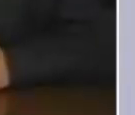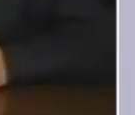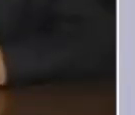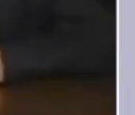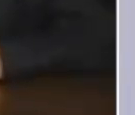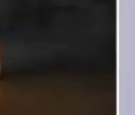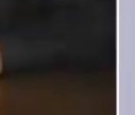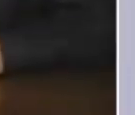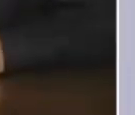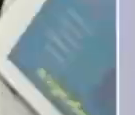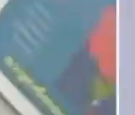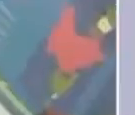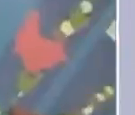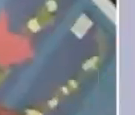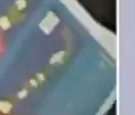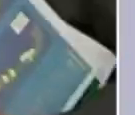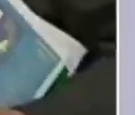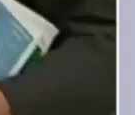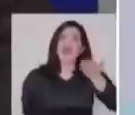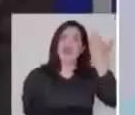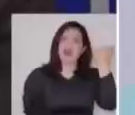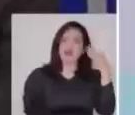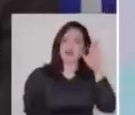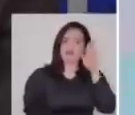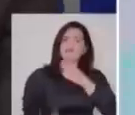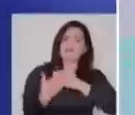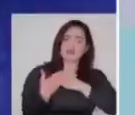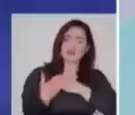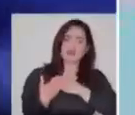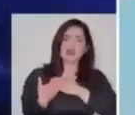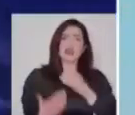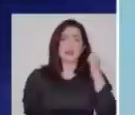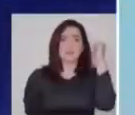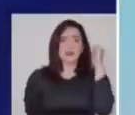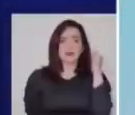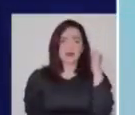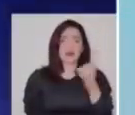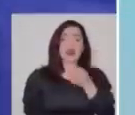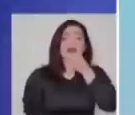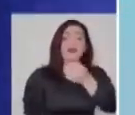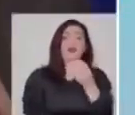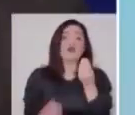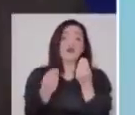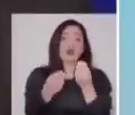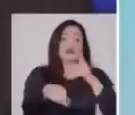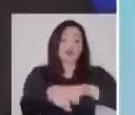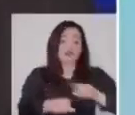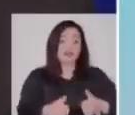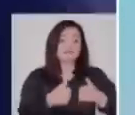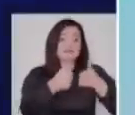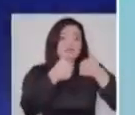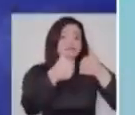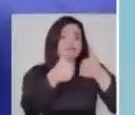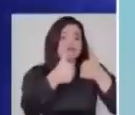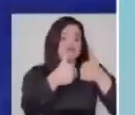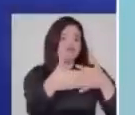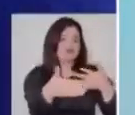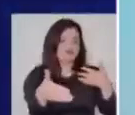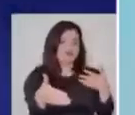señalaban, su declaración de que dio positivo de COVID le impediría llegar al país el 21 de noviembre. Por lo